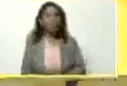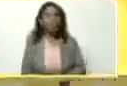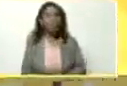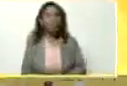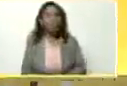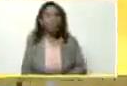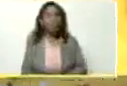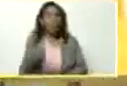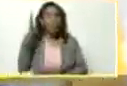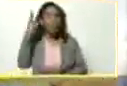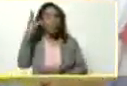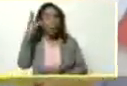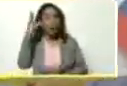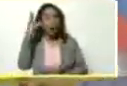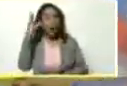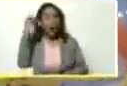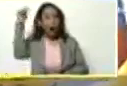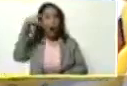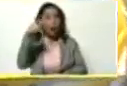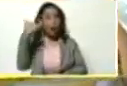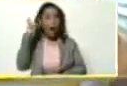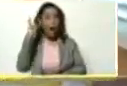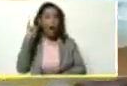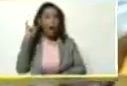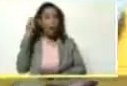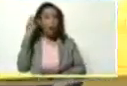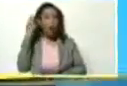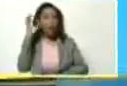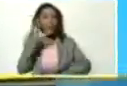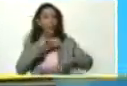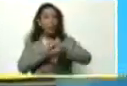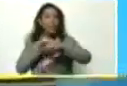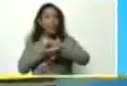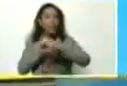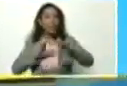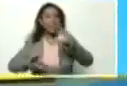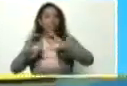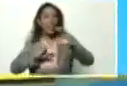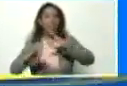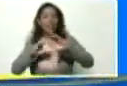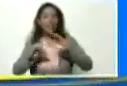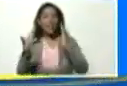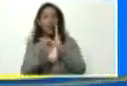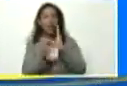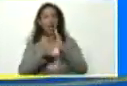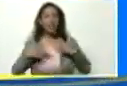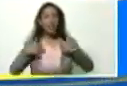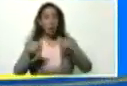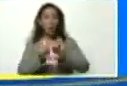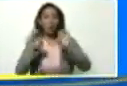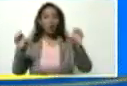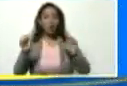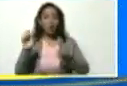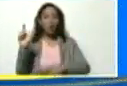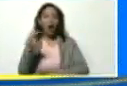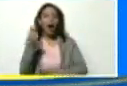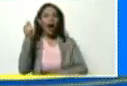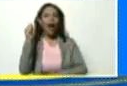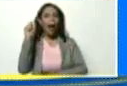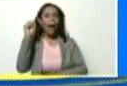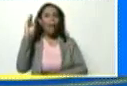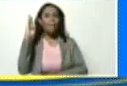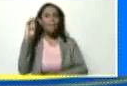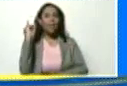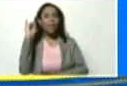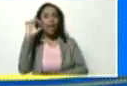Mujeres, aquí está nuestra ministra de Ciencia y Tecnología, Salud y Educación, Gabriela Jiménez,